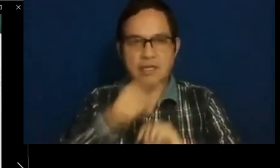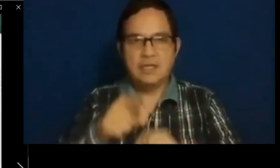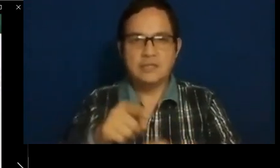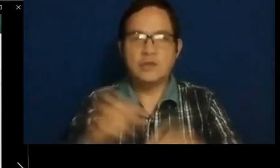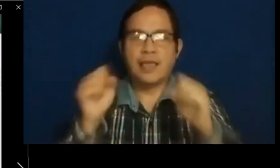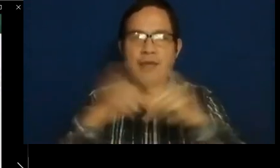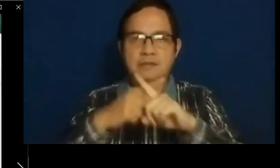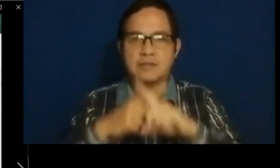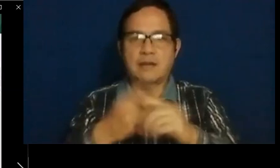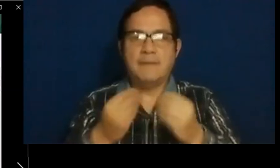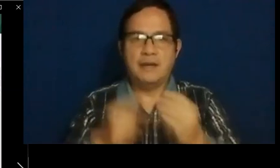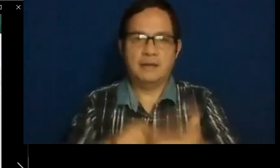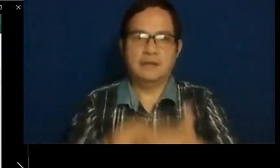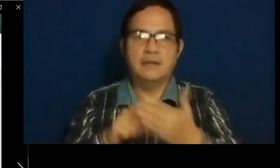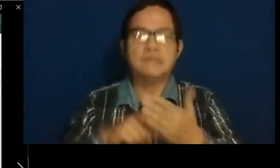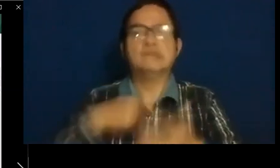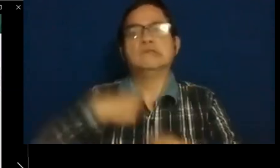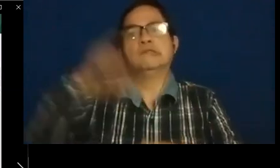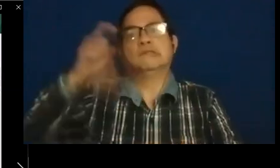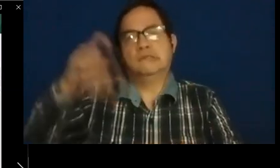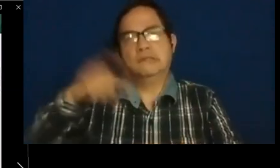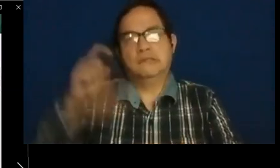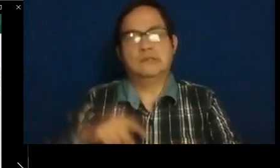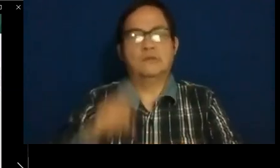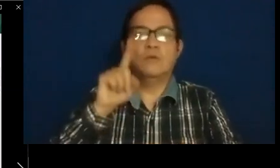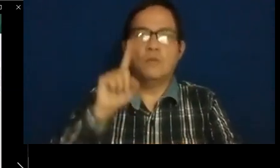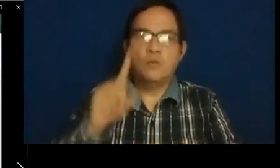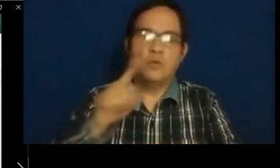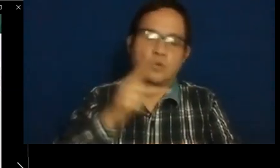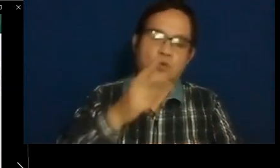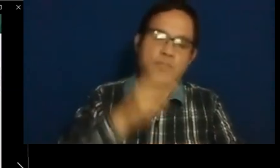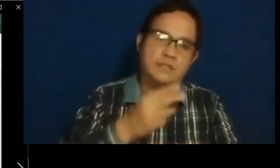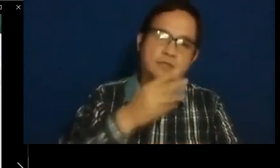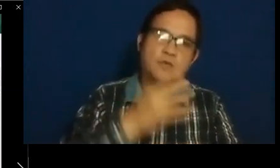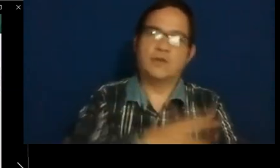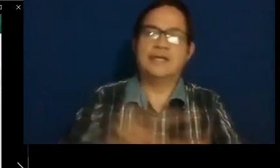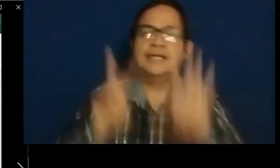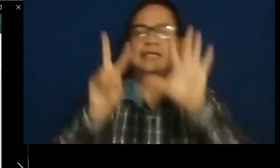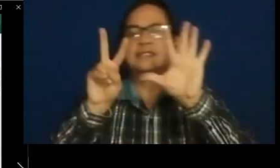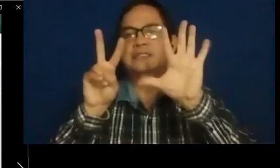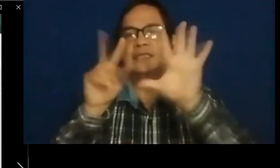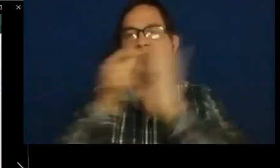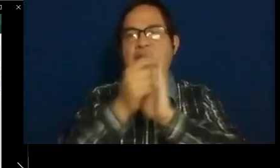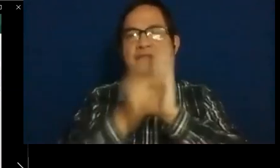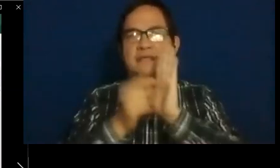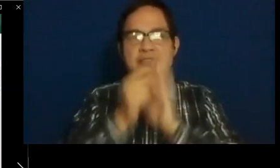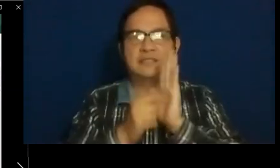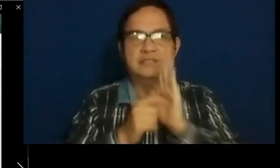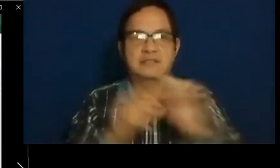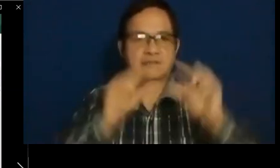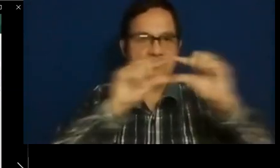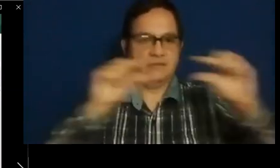Excel, para poder obtenerla, yo necesito 1, 2, 3, 4, 7 lanzamientos, que son los que tienes aquí en la Ajá.